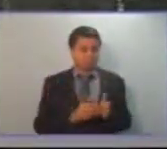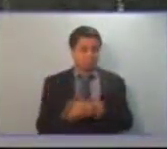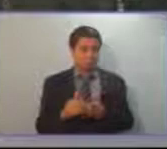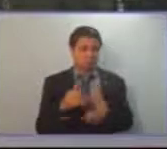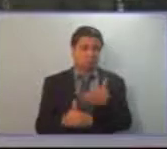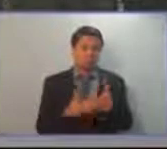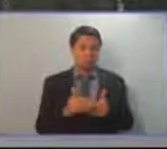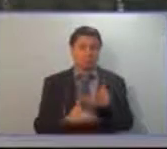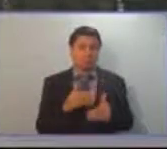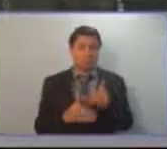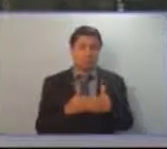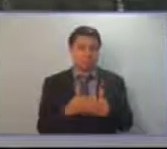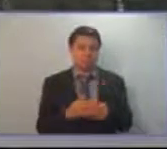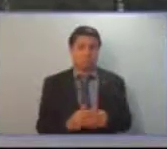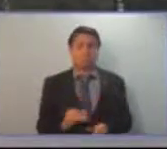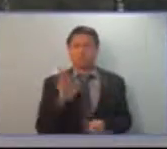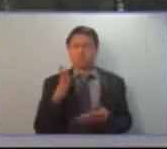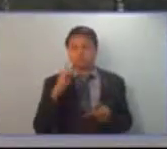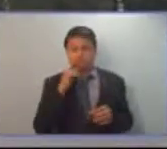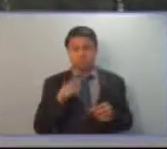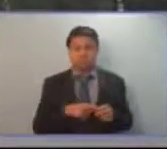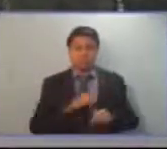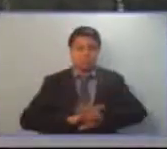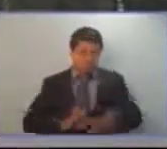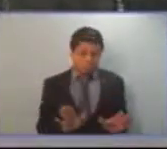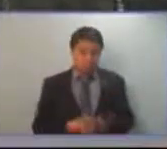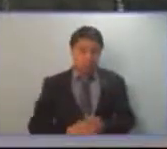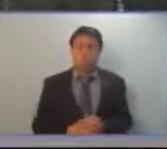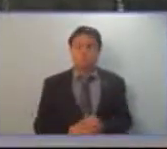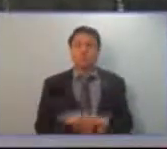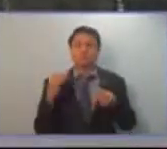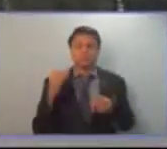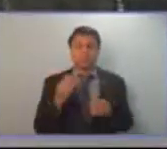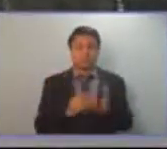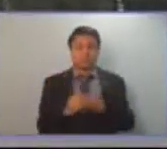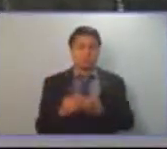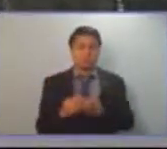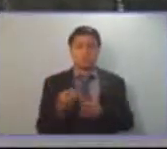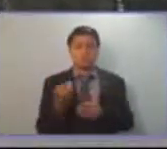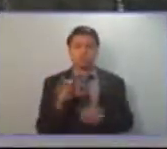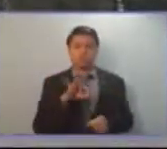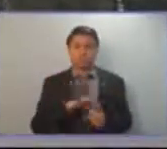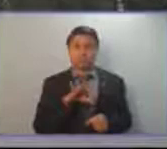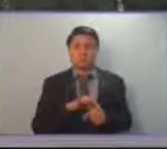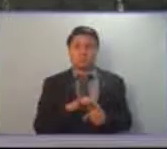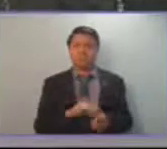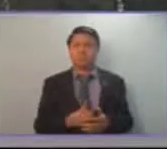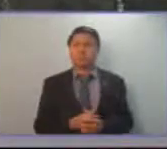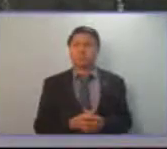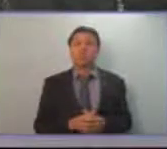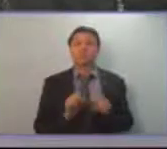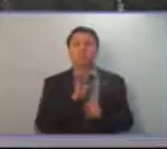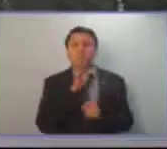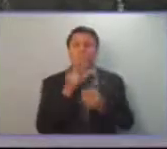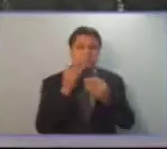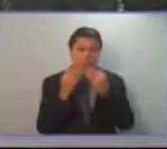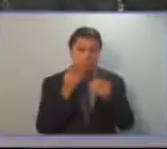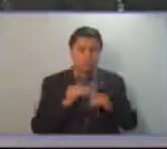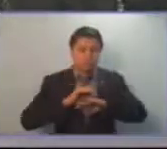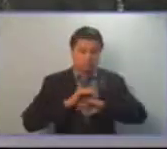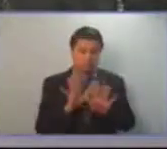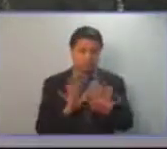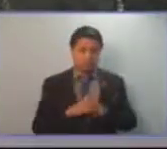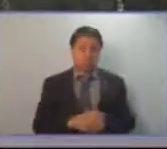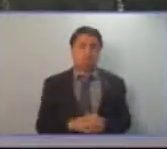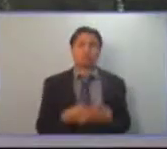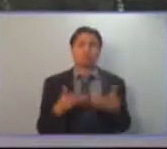proceso y a las 5 que finalice, pues debe iniciar el escrutinio de los votos. Es decir, dejar constancia